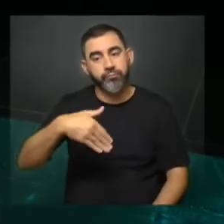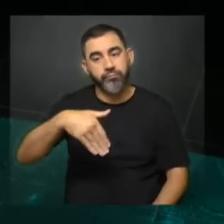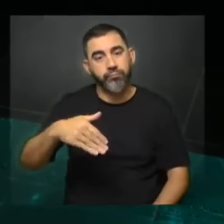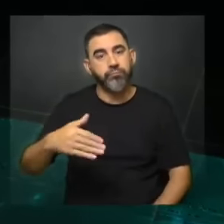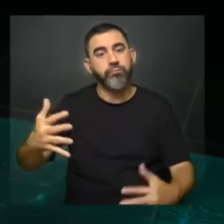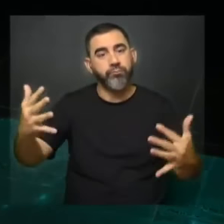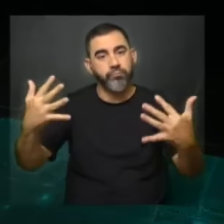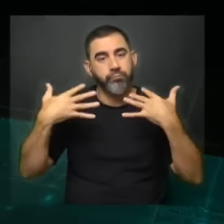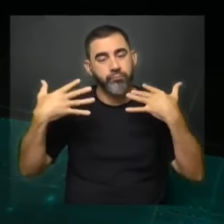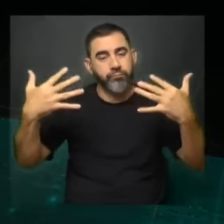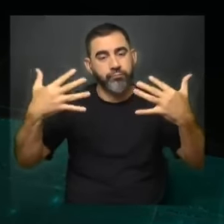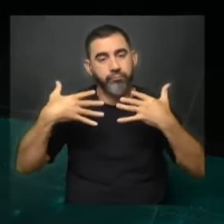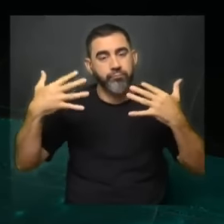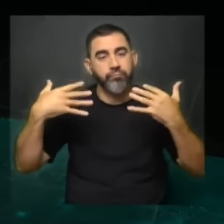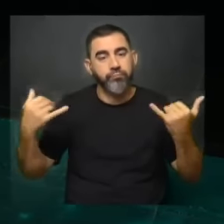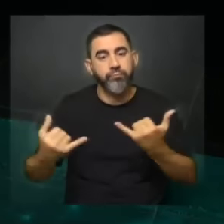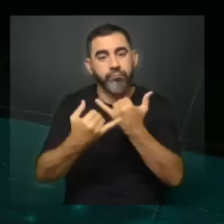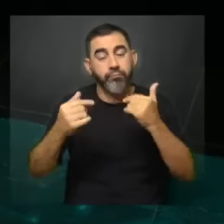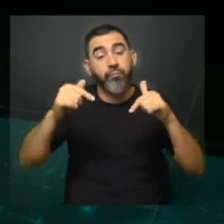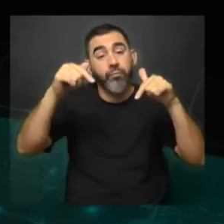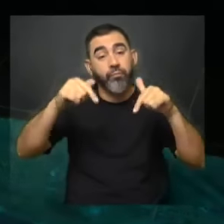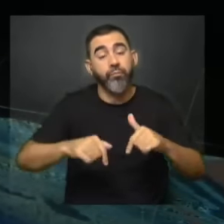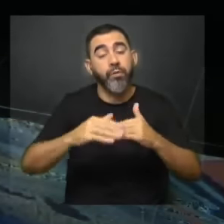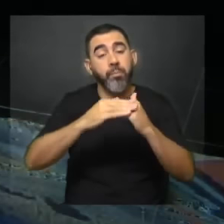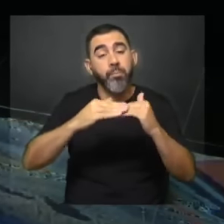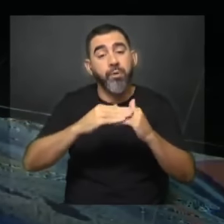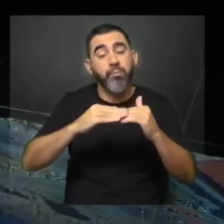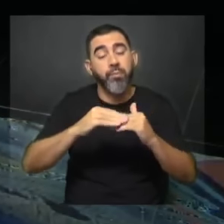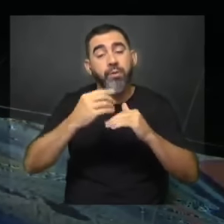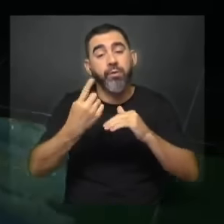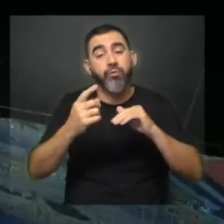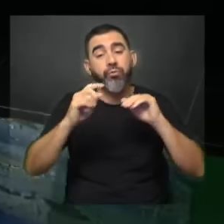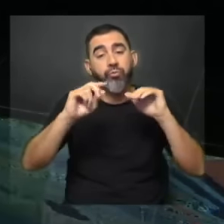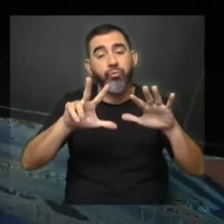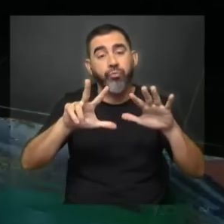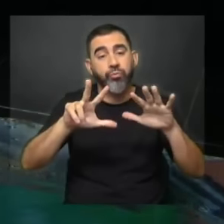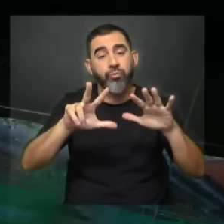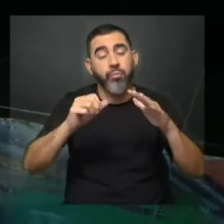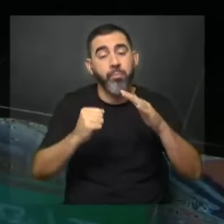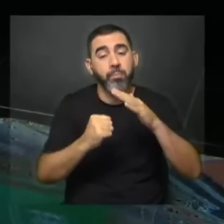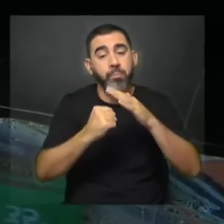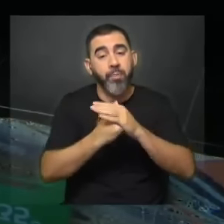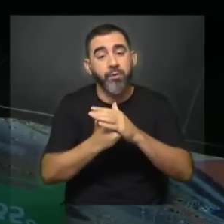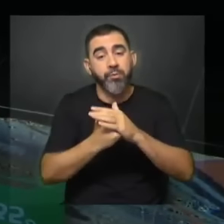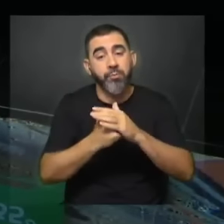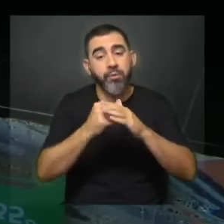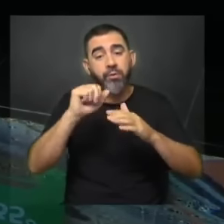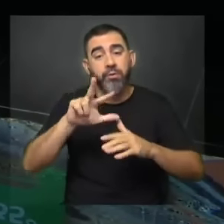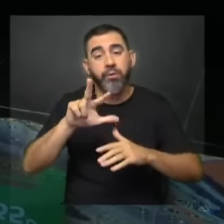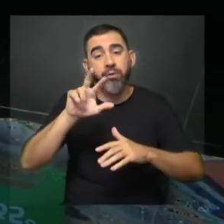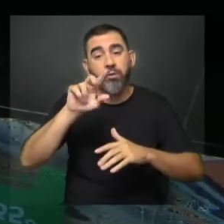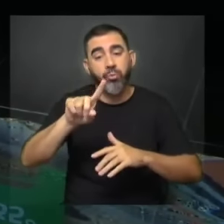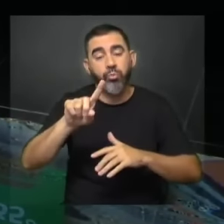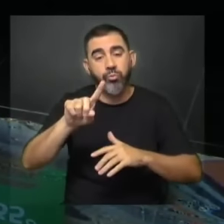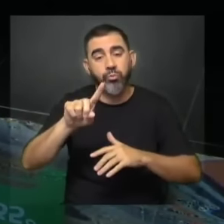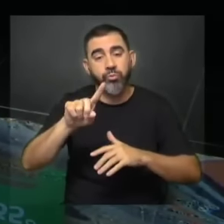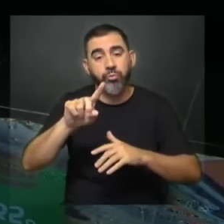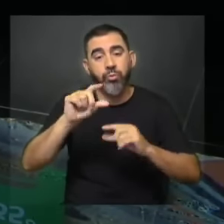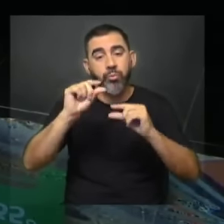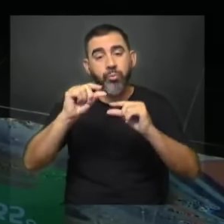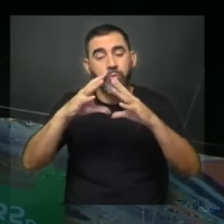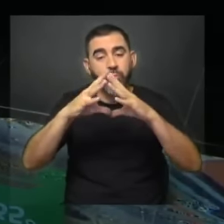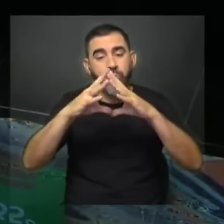fuerte ola de calor eh para hoy Estaba previsto una mínima de 18 gr la máxima para esta jornada será de 31 con cielo